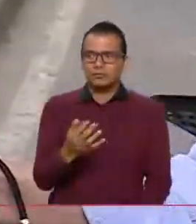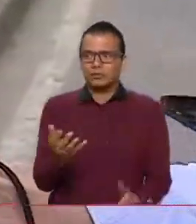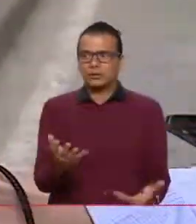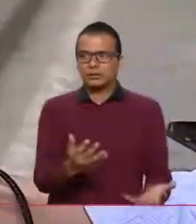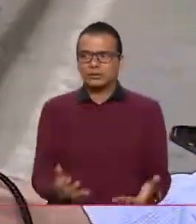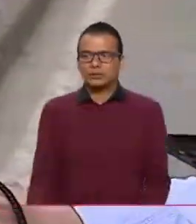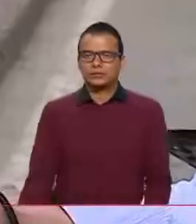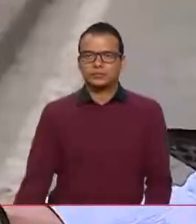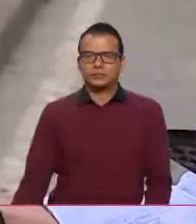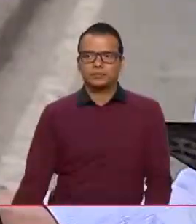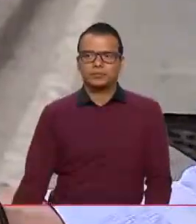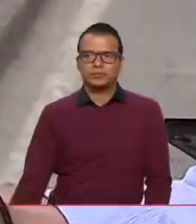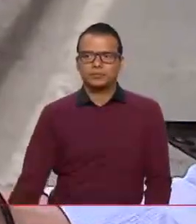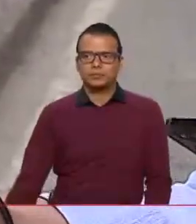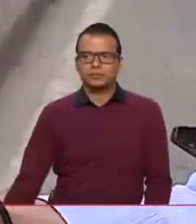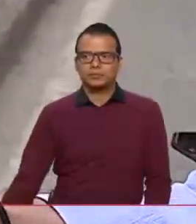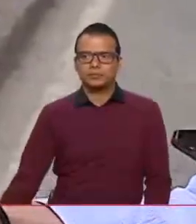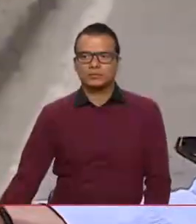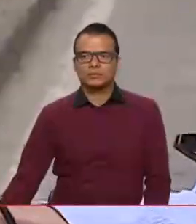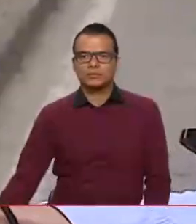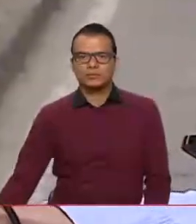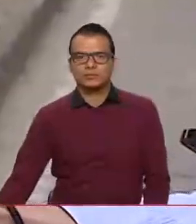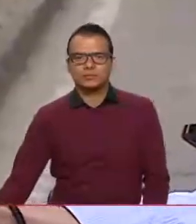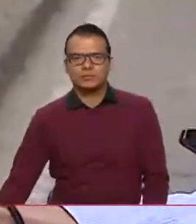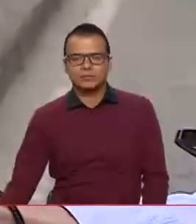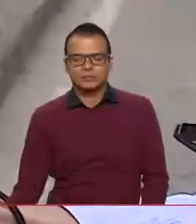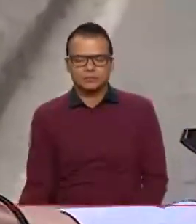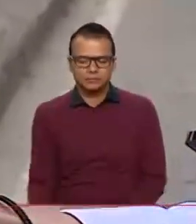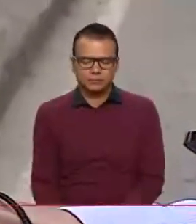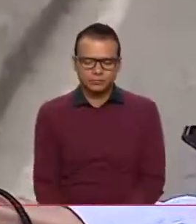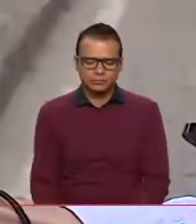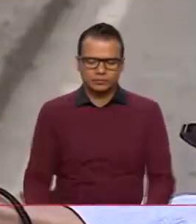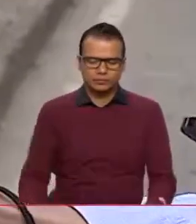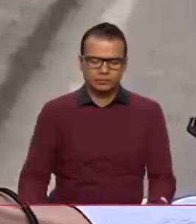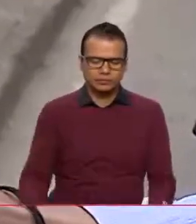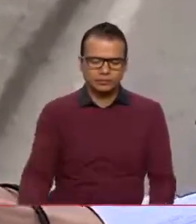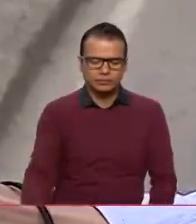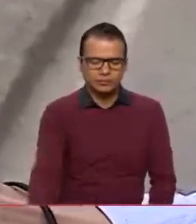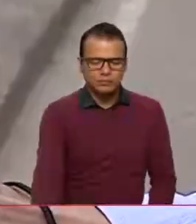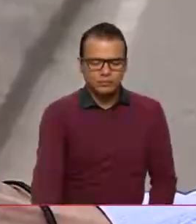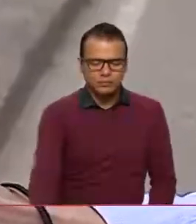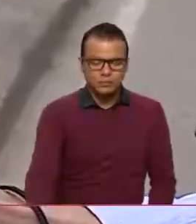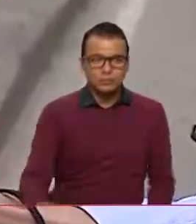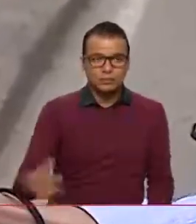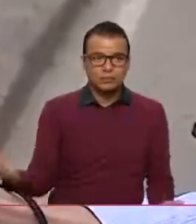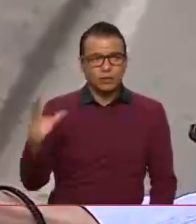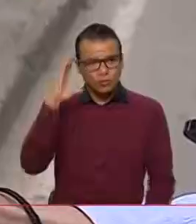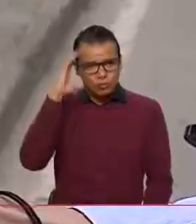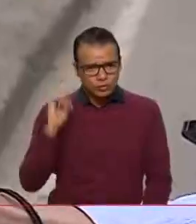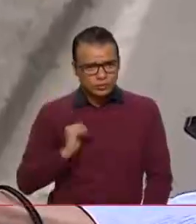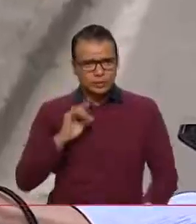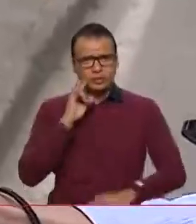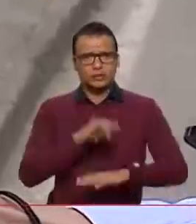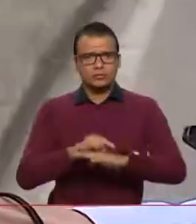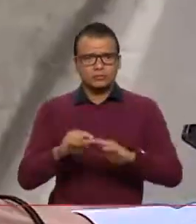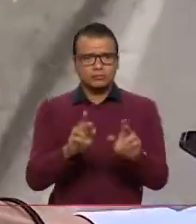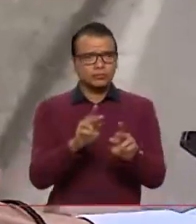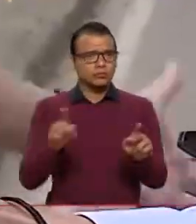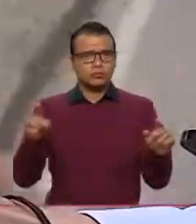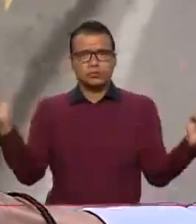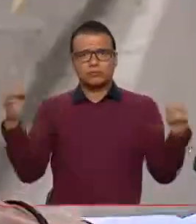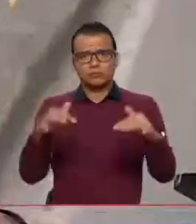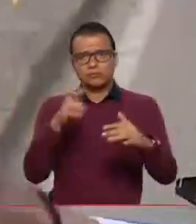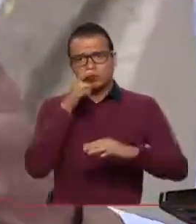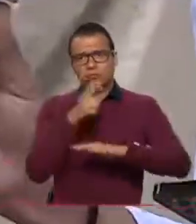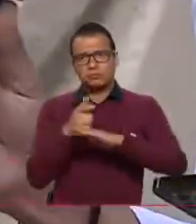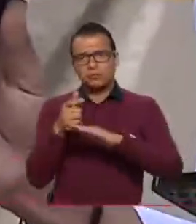policía, al interior de los barrios. El problema no es que la policía esté en la autopista, eso no, para cuidar visitantes, por favor, borrachos, pues por